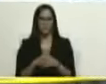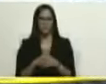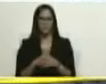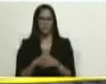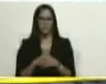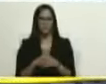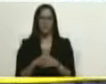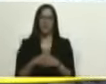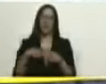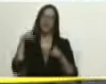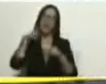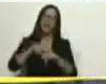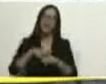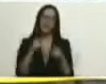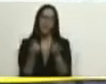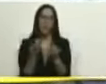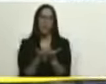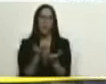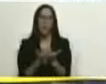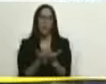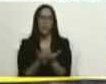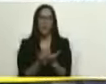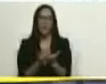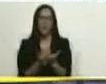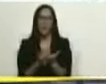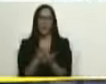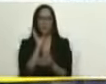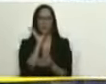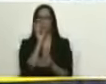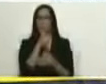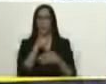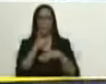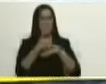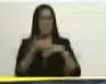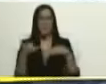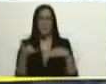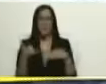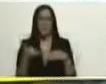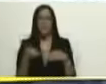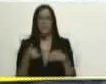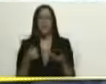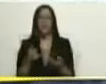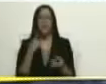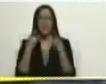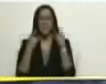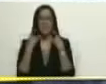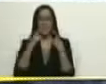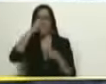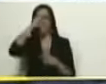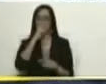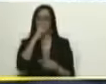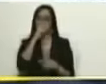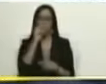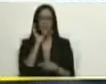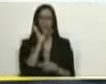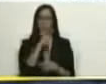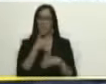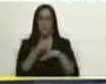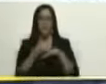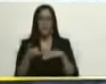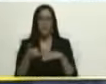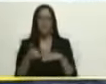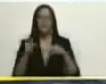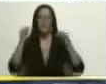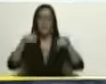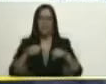Una agresión económica sin límite, una operación de venganza sin límite. Y esta